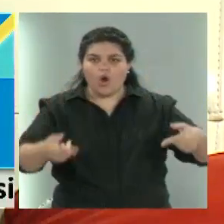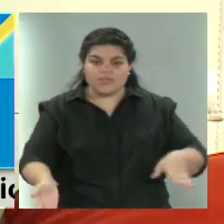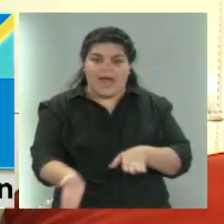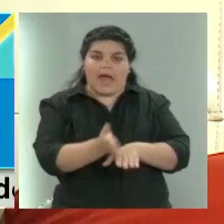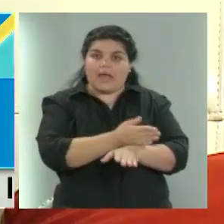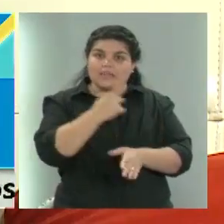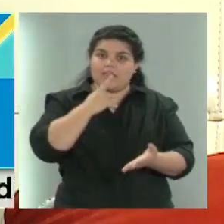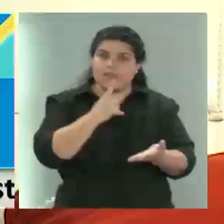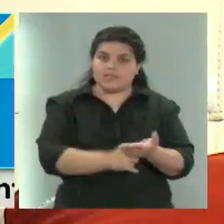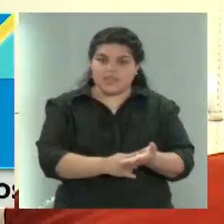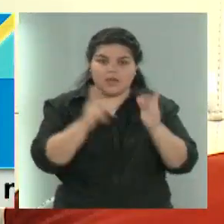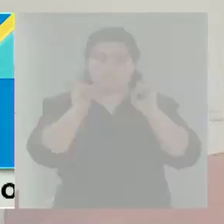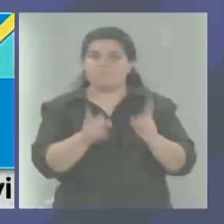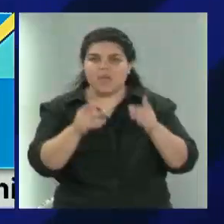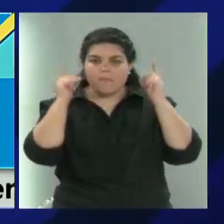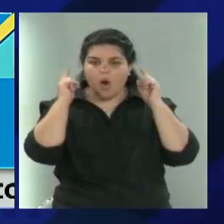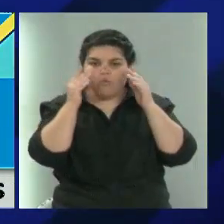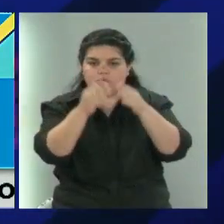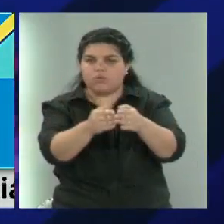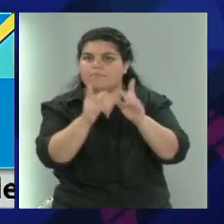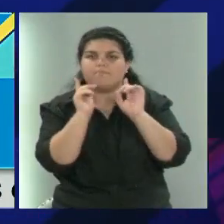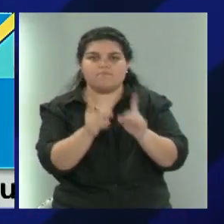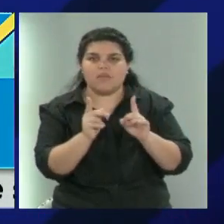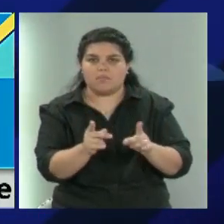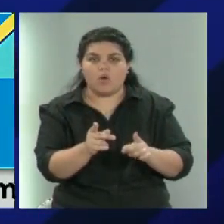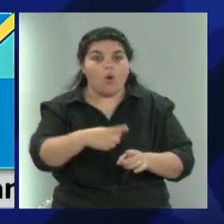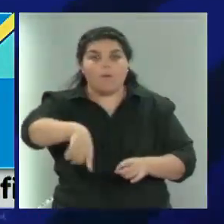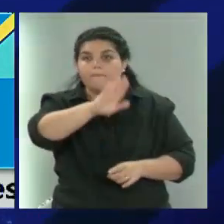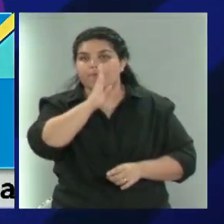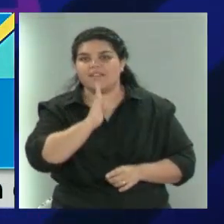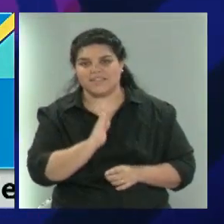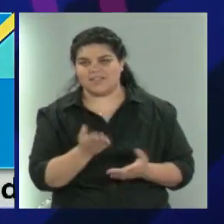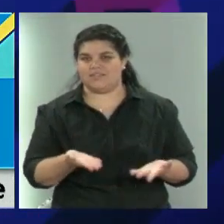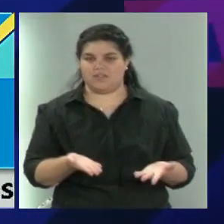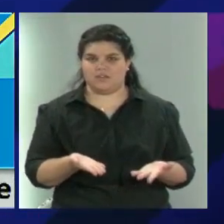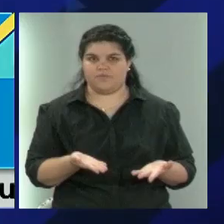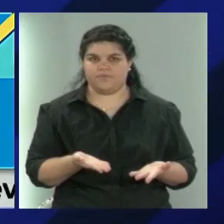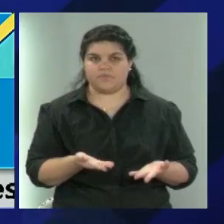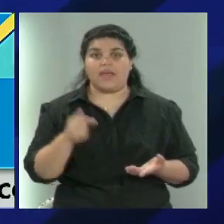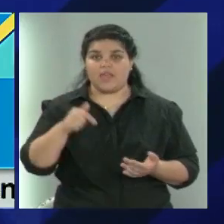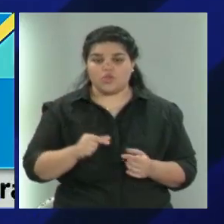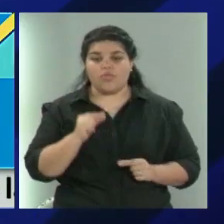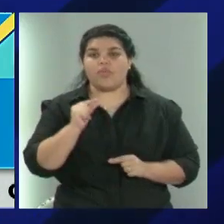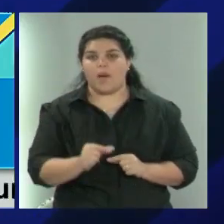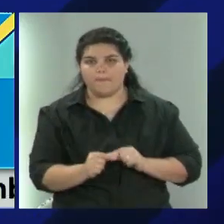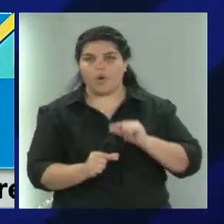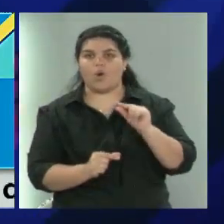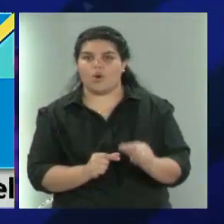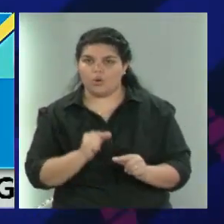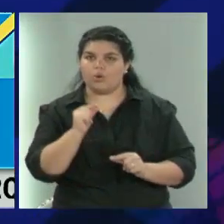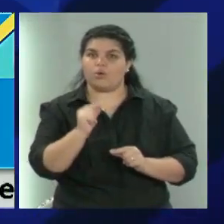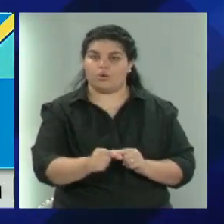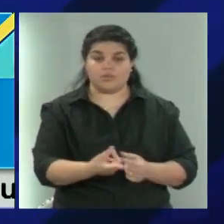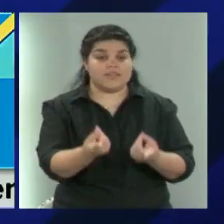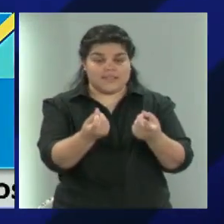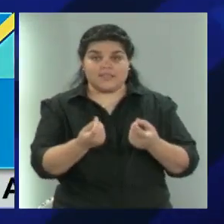cosas que hacemos, van dirigidas a eso. Téngannos paciencia, en todo caso, ¿no? Téngannos paciencia porque esto es un paso, necesitamos los días,